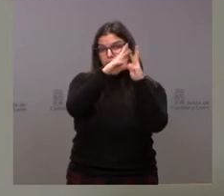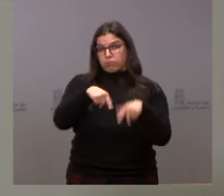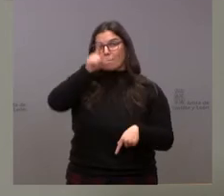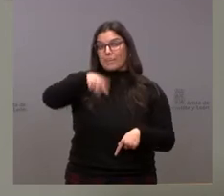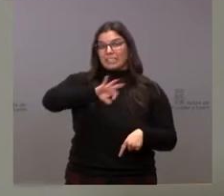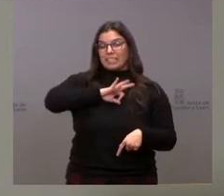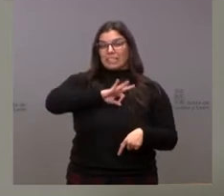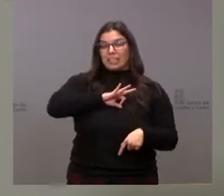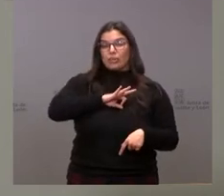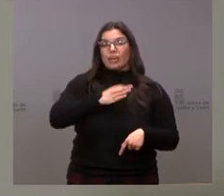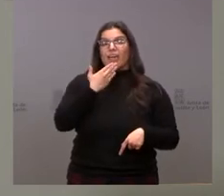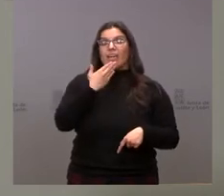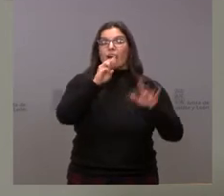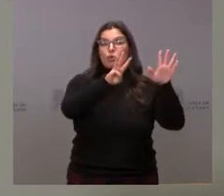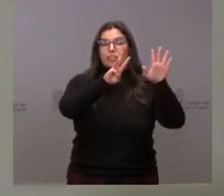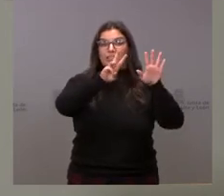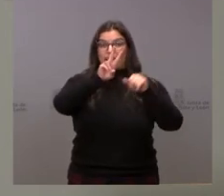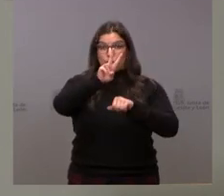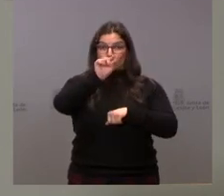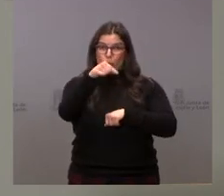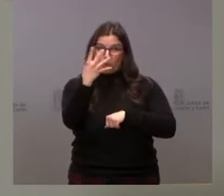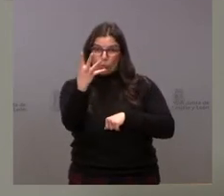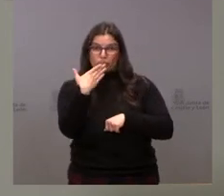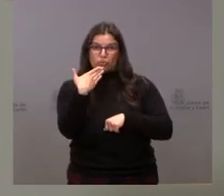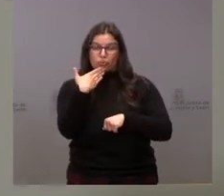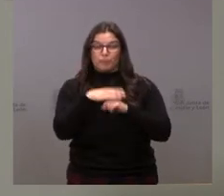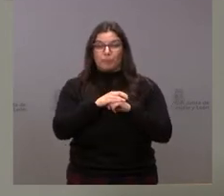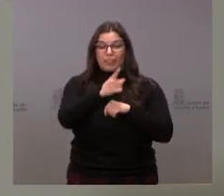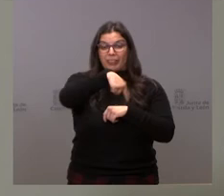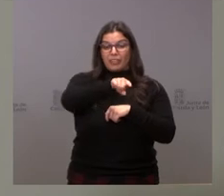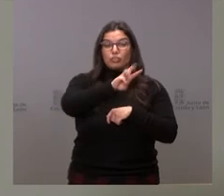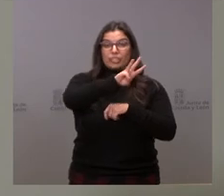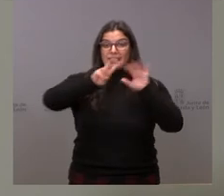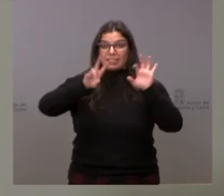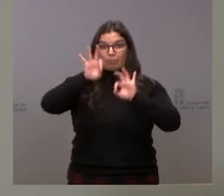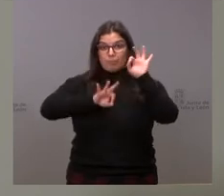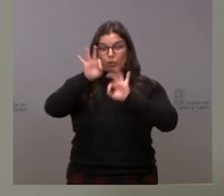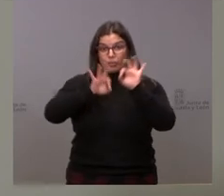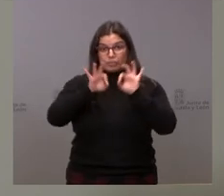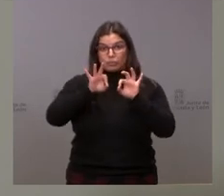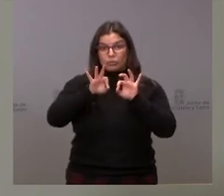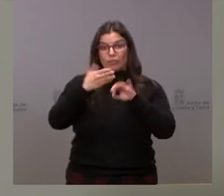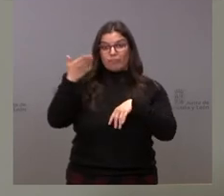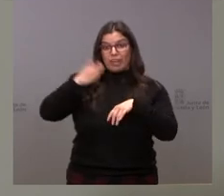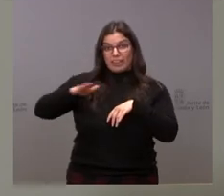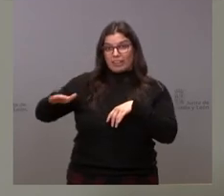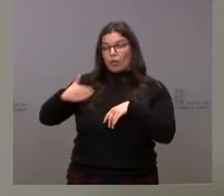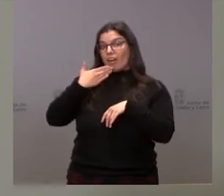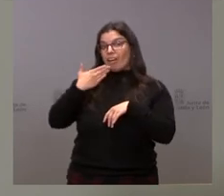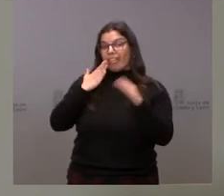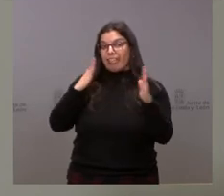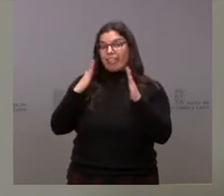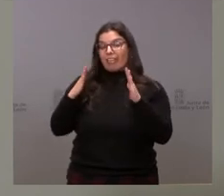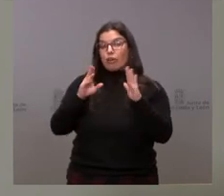sido de 84 82 perdón como a cuatro años el 37% de ellos de los fallecidos no están en la franja de edad entre